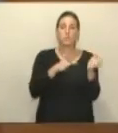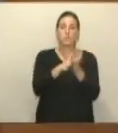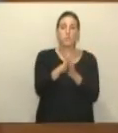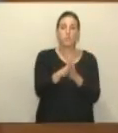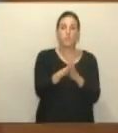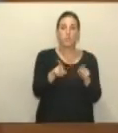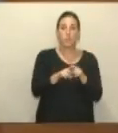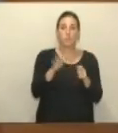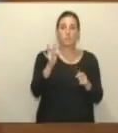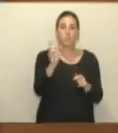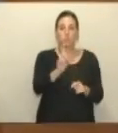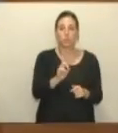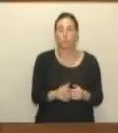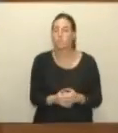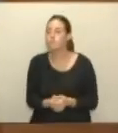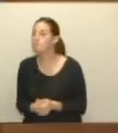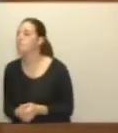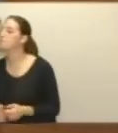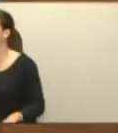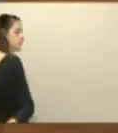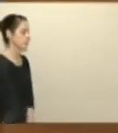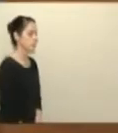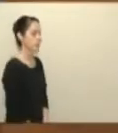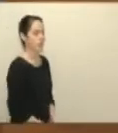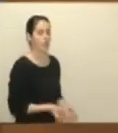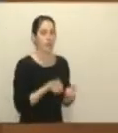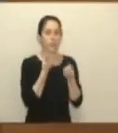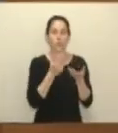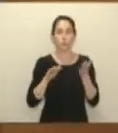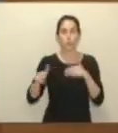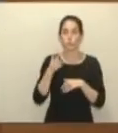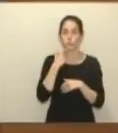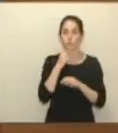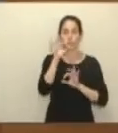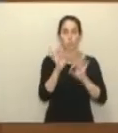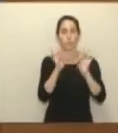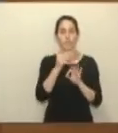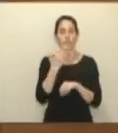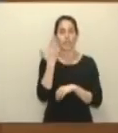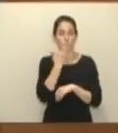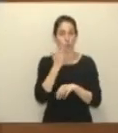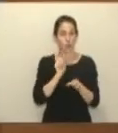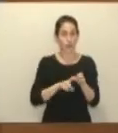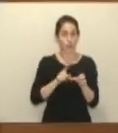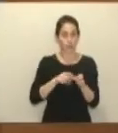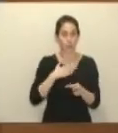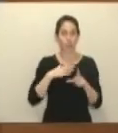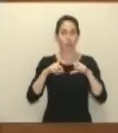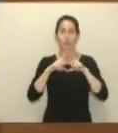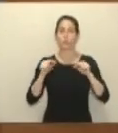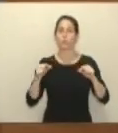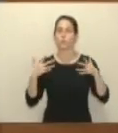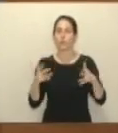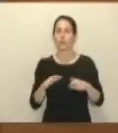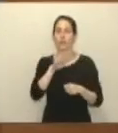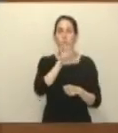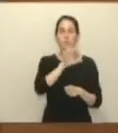nada alentadores. Según los últimos datos disponibles, la tasa de escolaridad de Asturias es